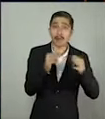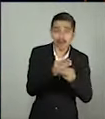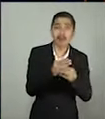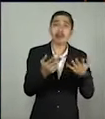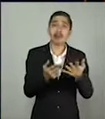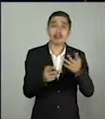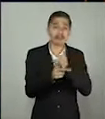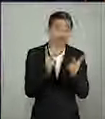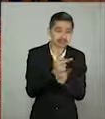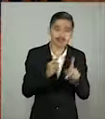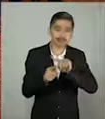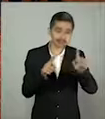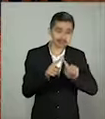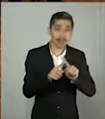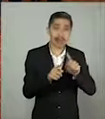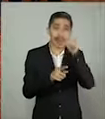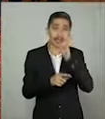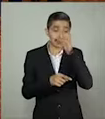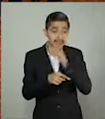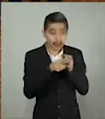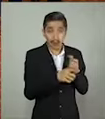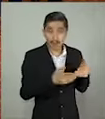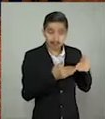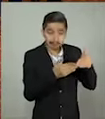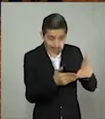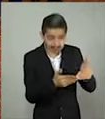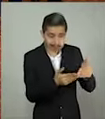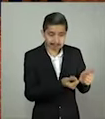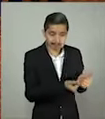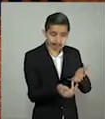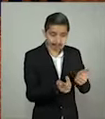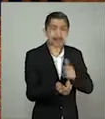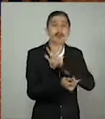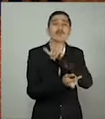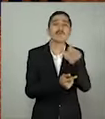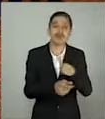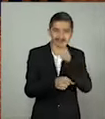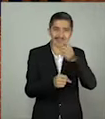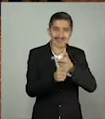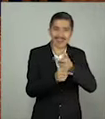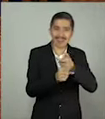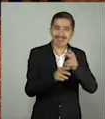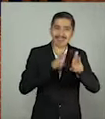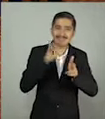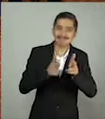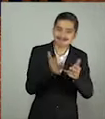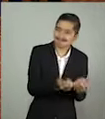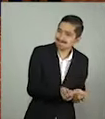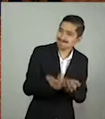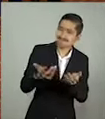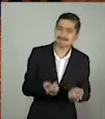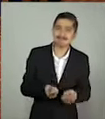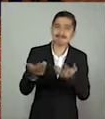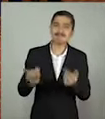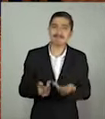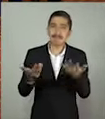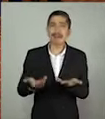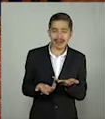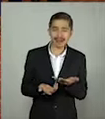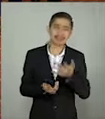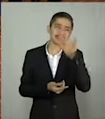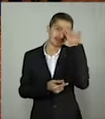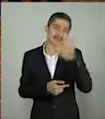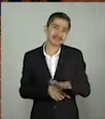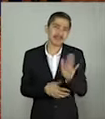y de mercancías que llegan al puerto y se trasladan a través de las vías férreas principalmente, que